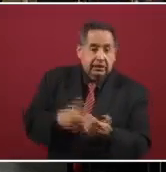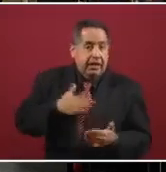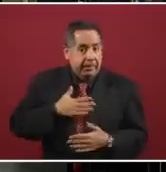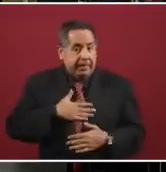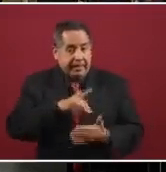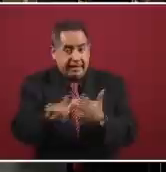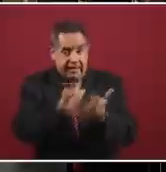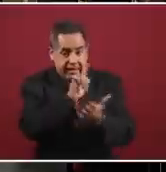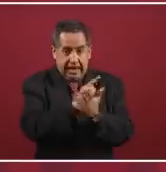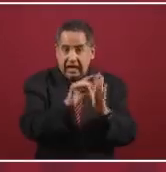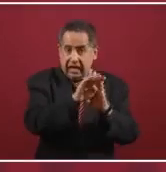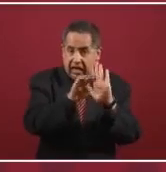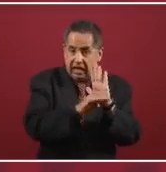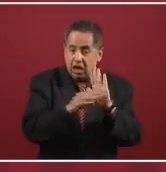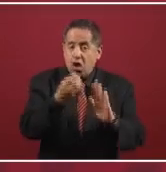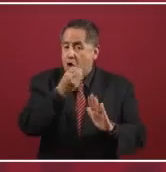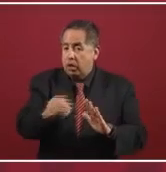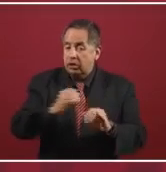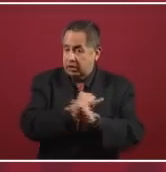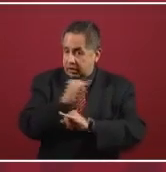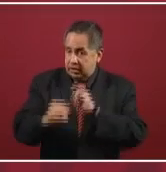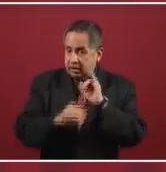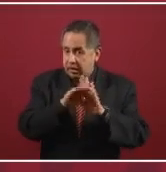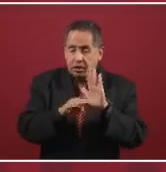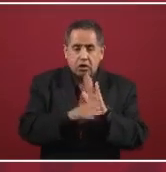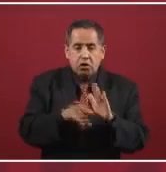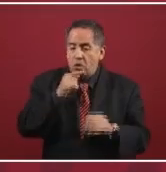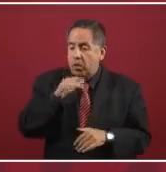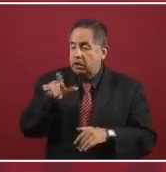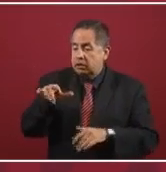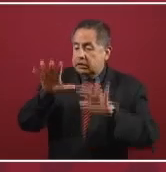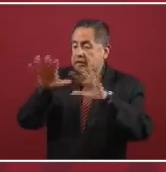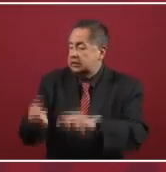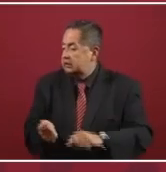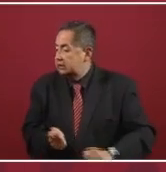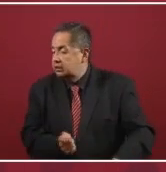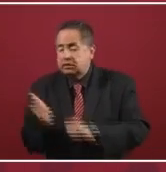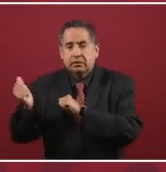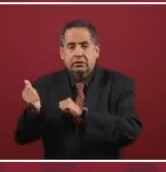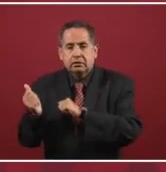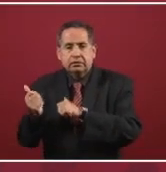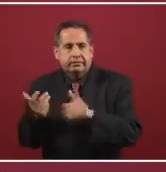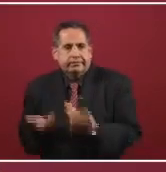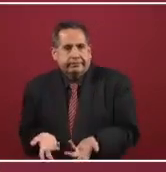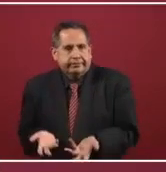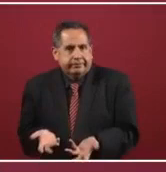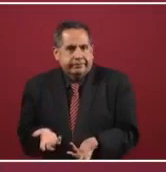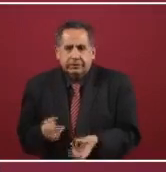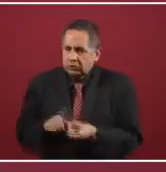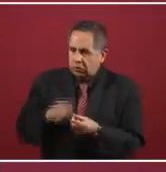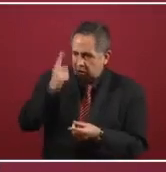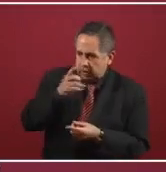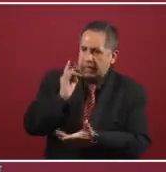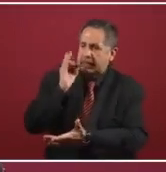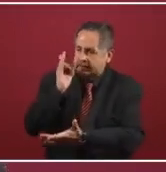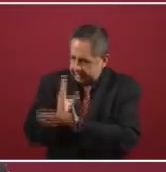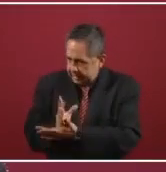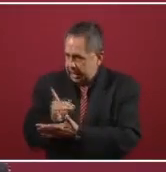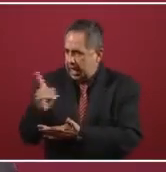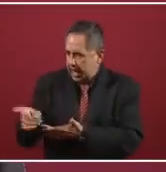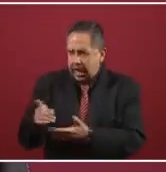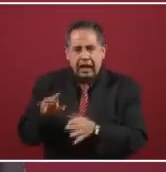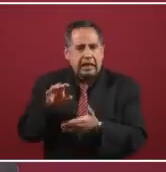y nuestras obligaciones internacionales, que tú no puedes retornar a ninguna persona que no esté debidamente identificada por su